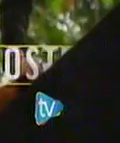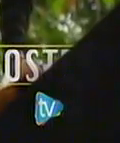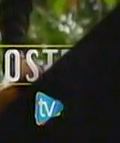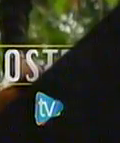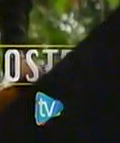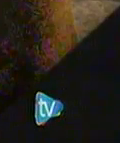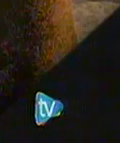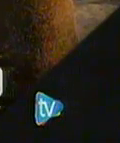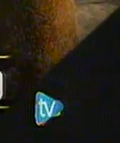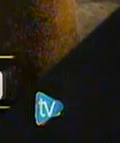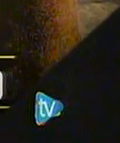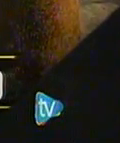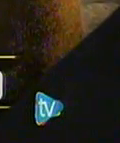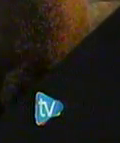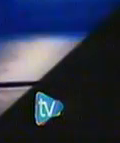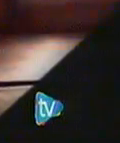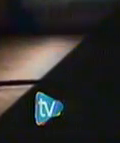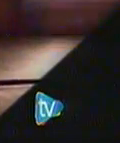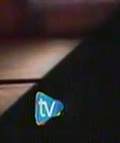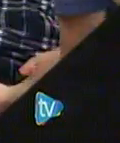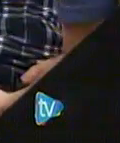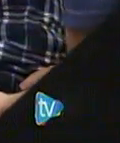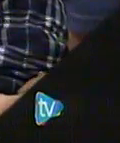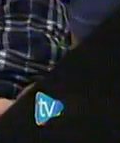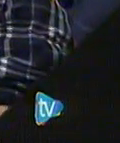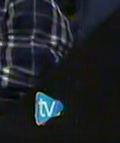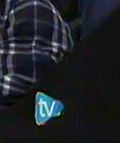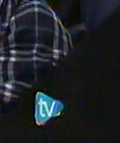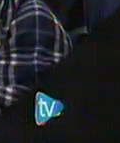Enseguida, Ecuador al futuro.